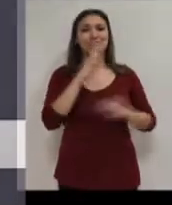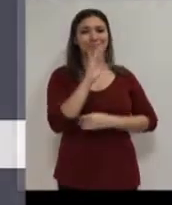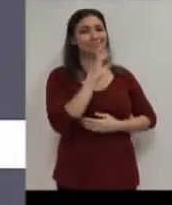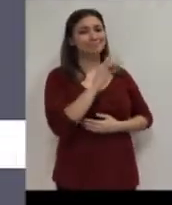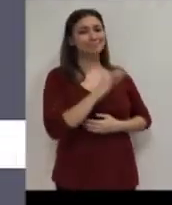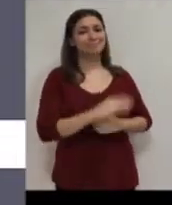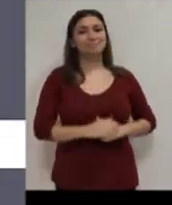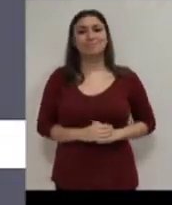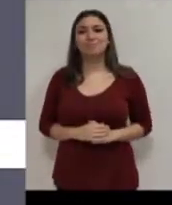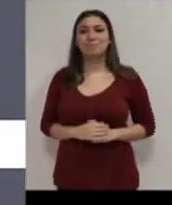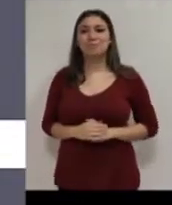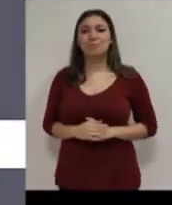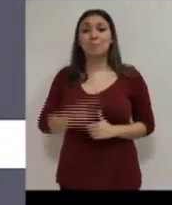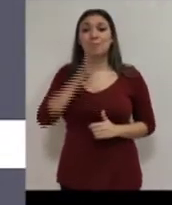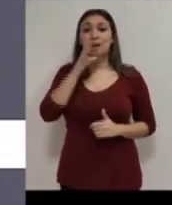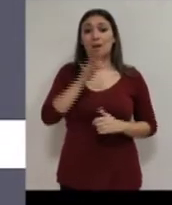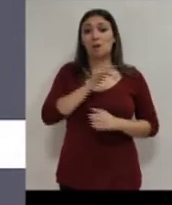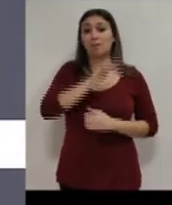debate hablando sobre el tema.